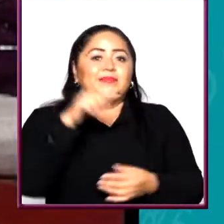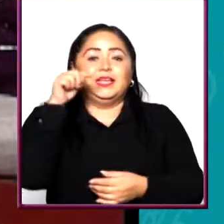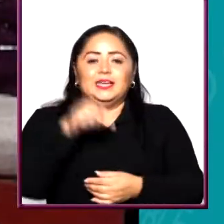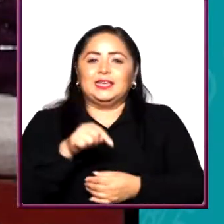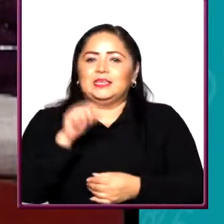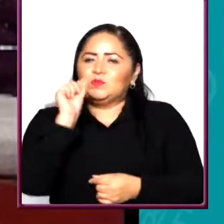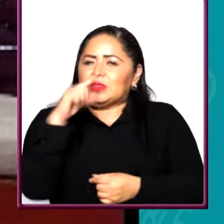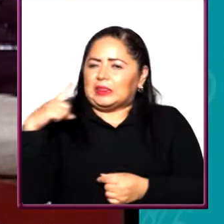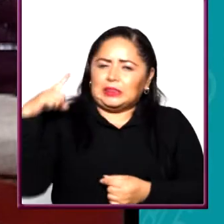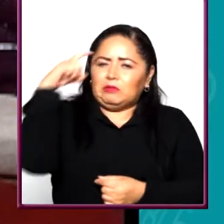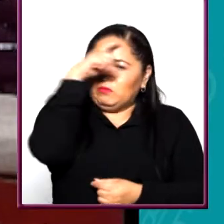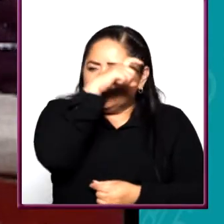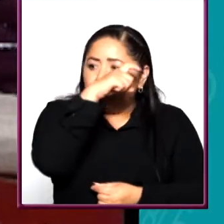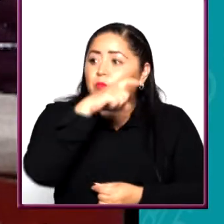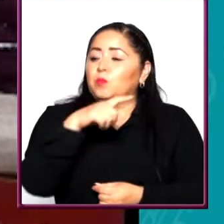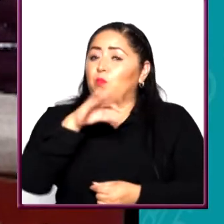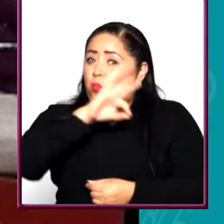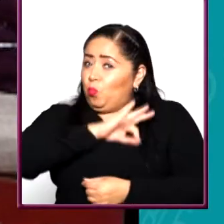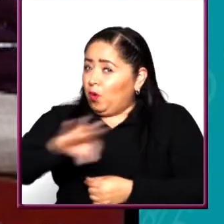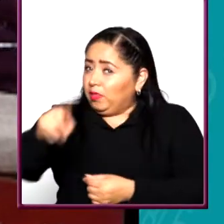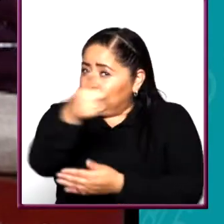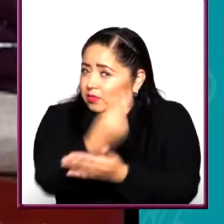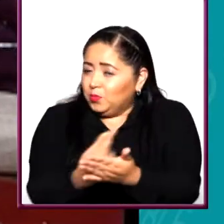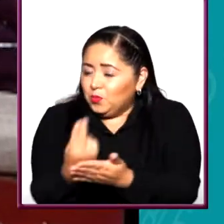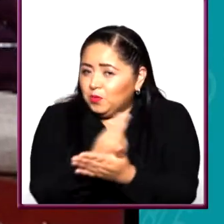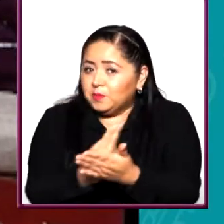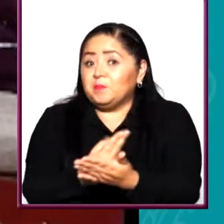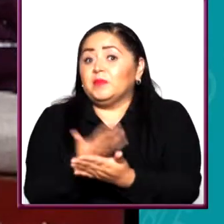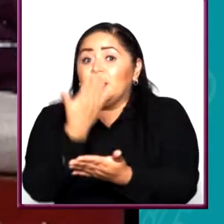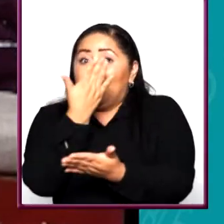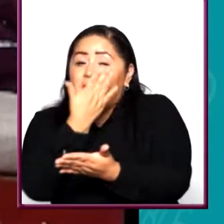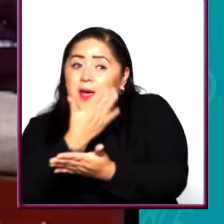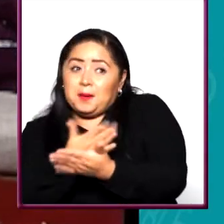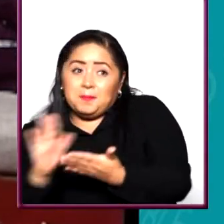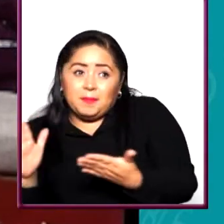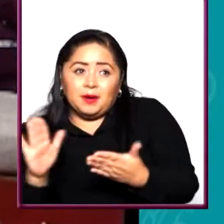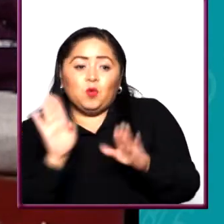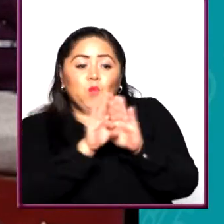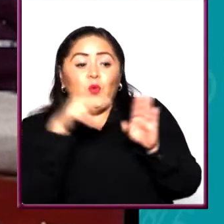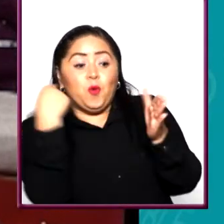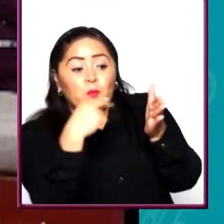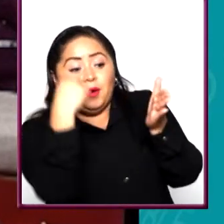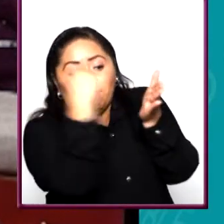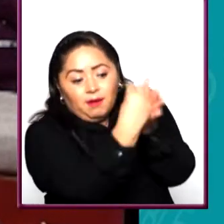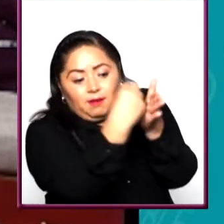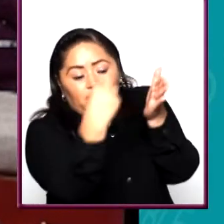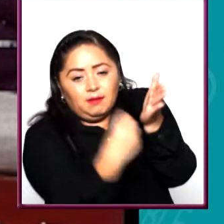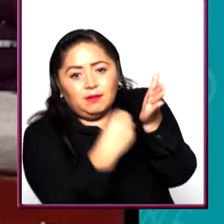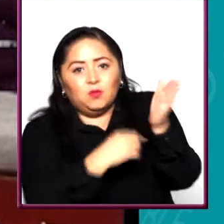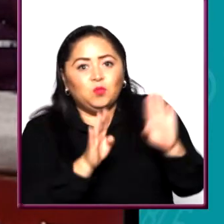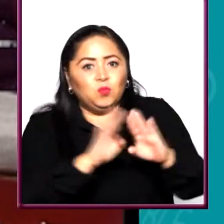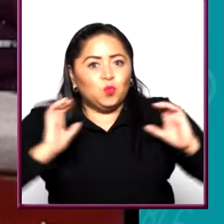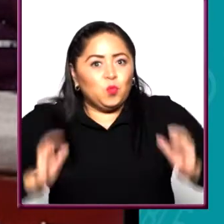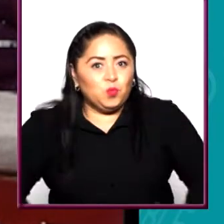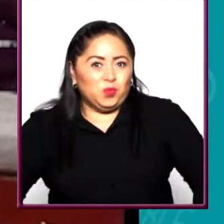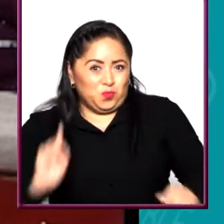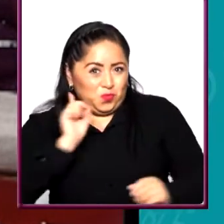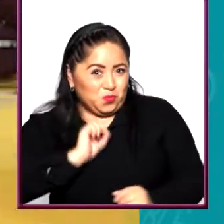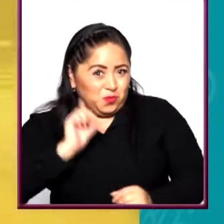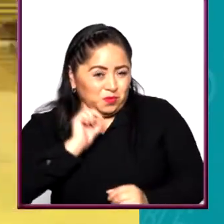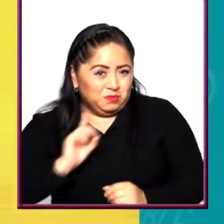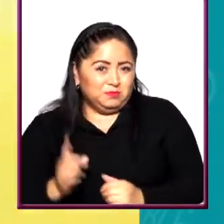Aquí viene la parte complicada. ¿Puedes dibujarlos, además de señalar y nombrar cada una de sus